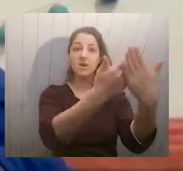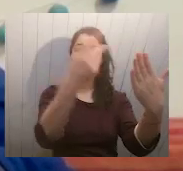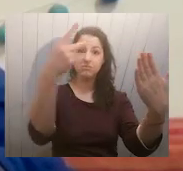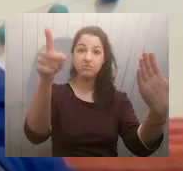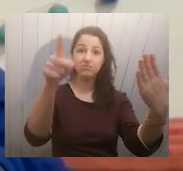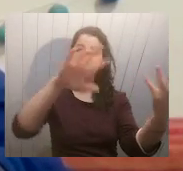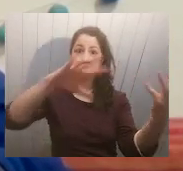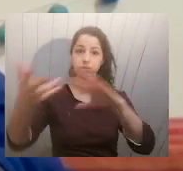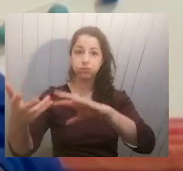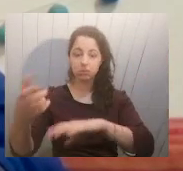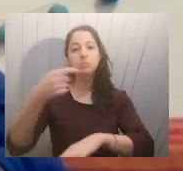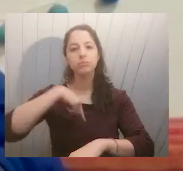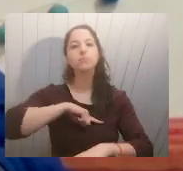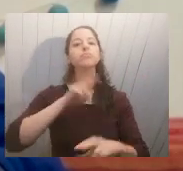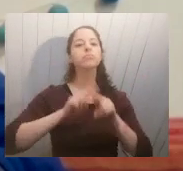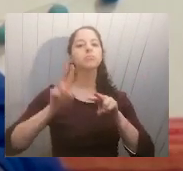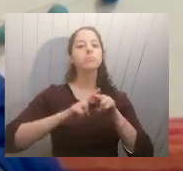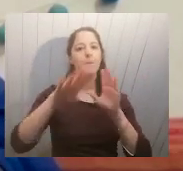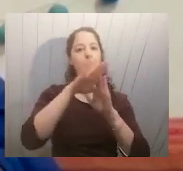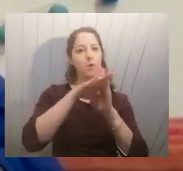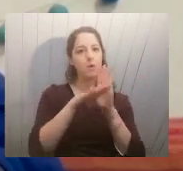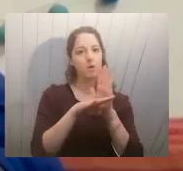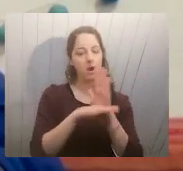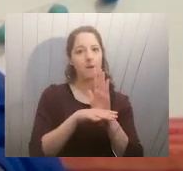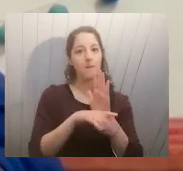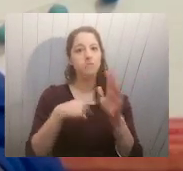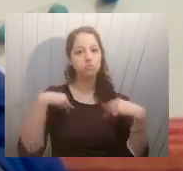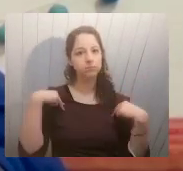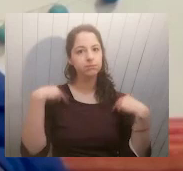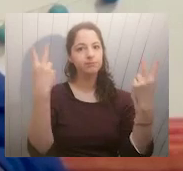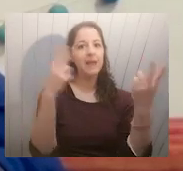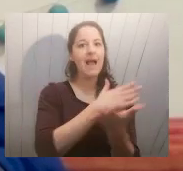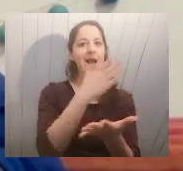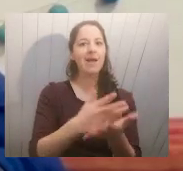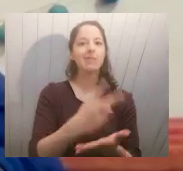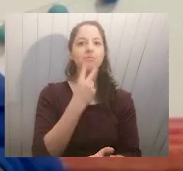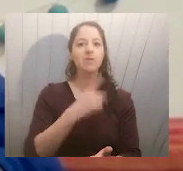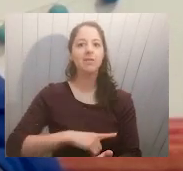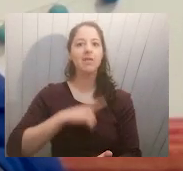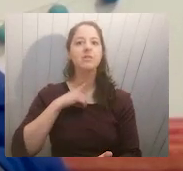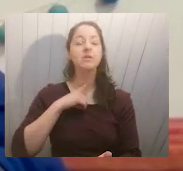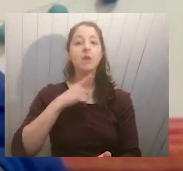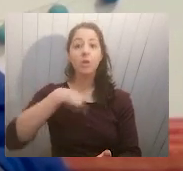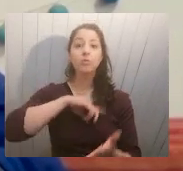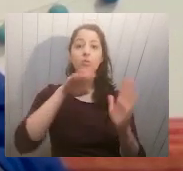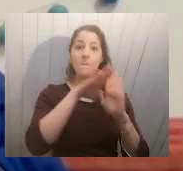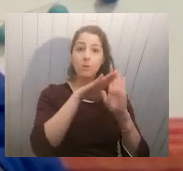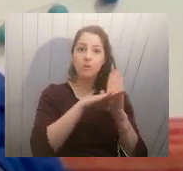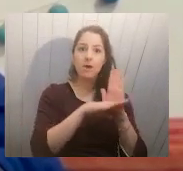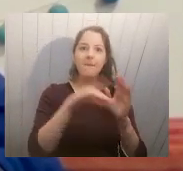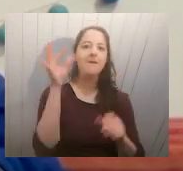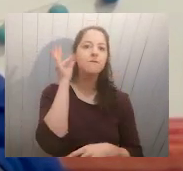Ante el desastre de ellos, tenemos un programa. Nos levantamos hasta que valga la pena vivir y tenemos un